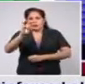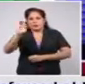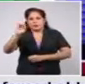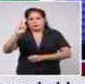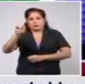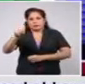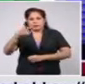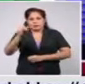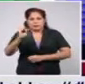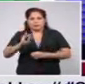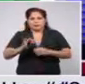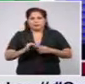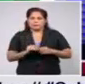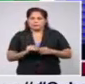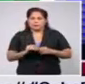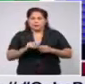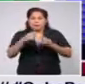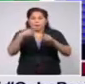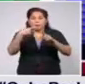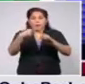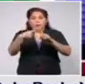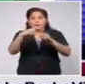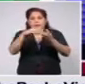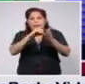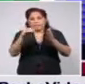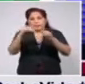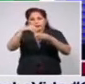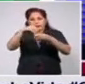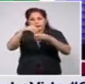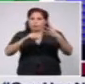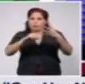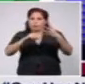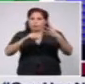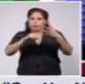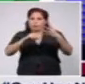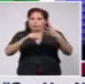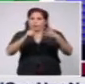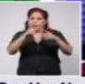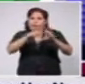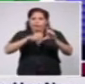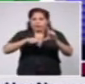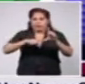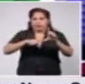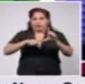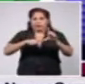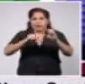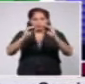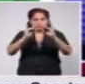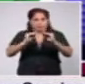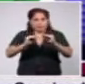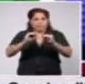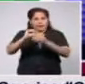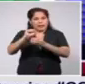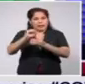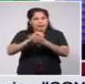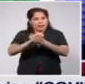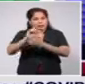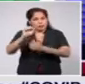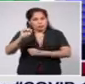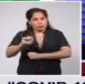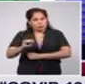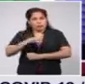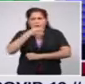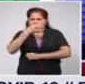497,7 por 100.000 habitantes. Le sigue Regla, después Melena del Sur, como había dicho, y